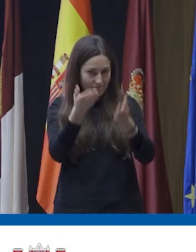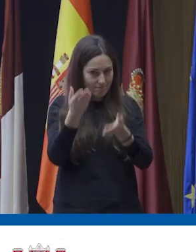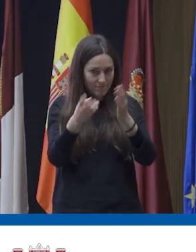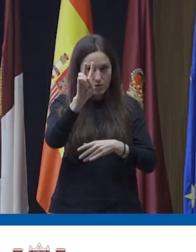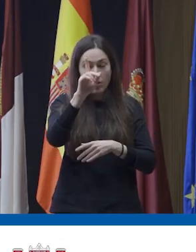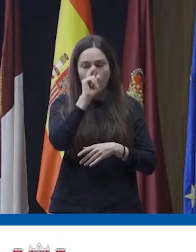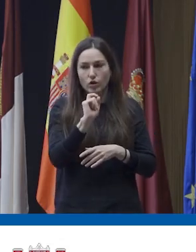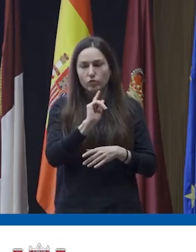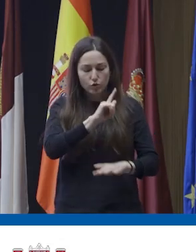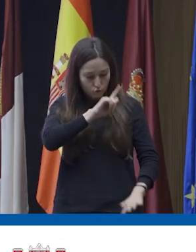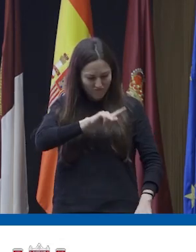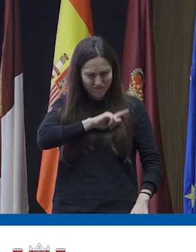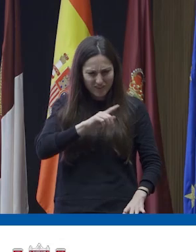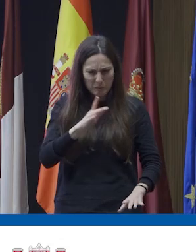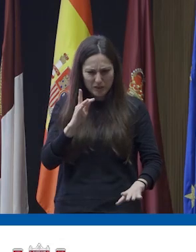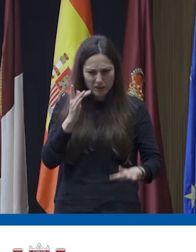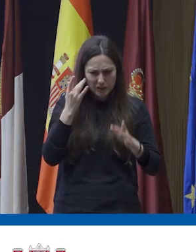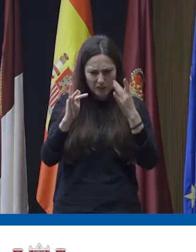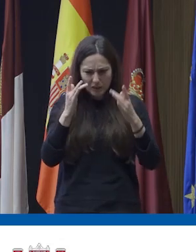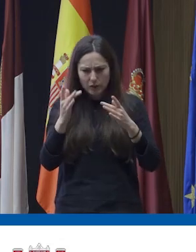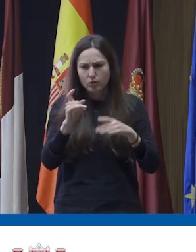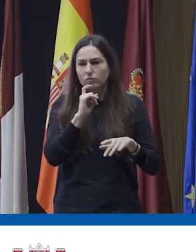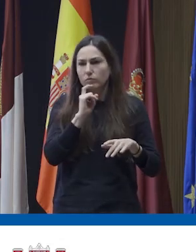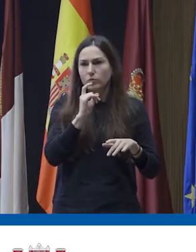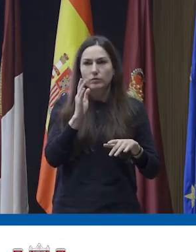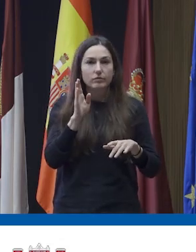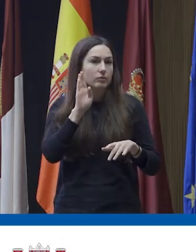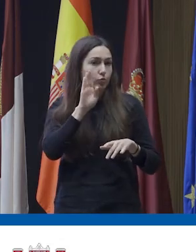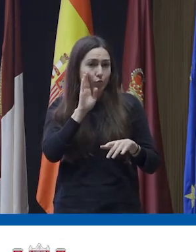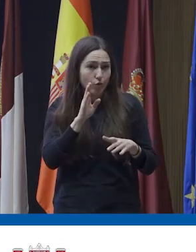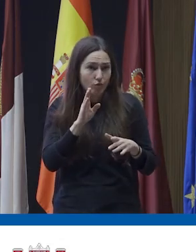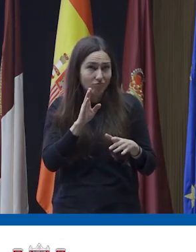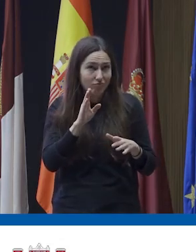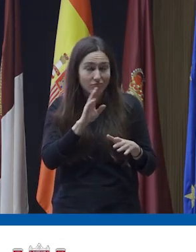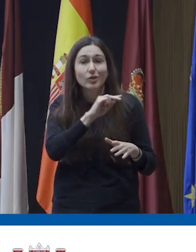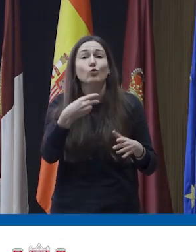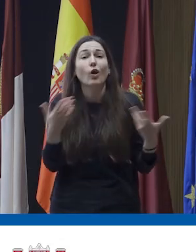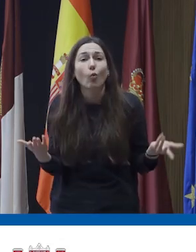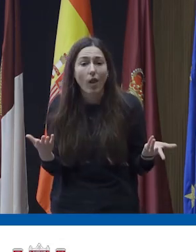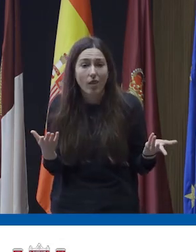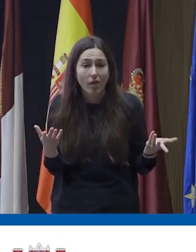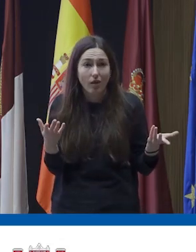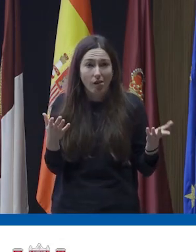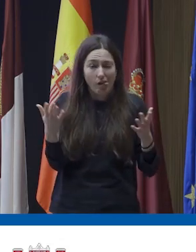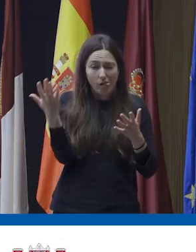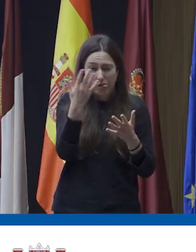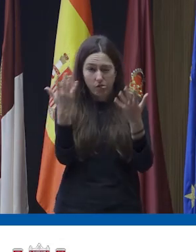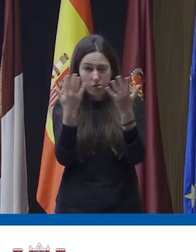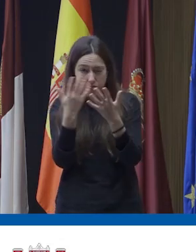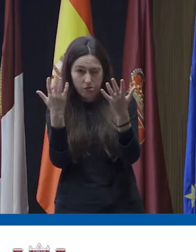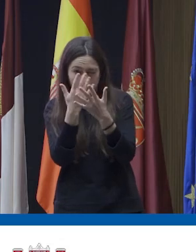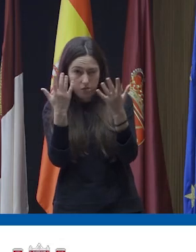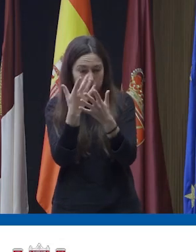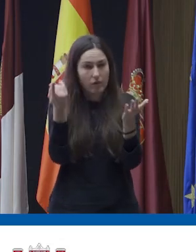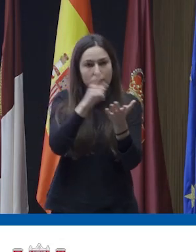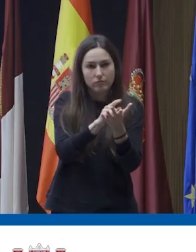notar nosotros cuando veamos que se nos está volviendo a ensuciar la lentilla? Pues que volvemos a ver borroso, que empezamos a ver cada vez menos. Entonces, lo